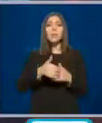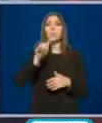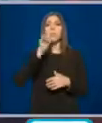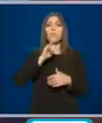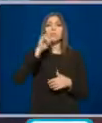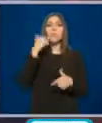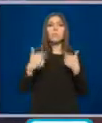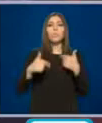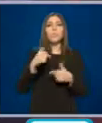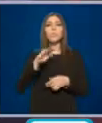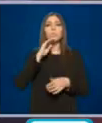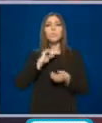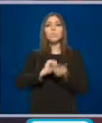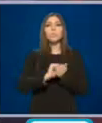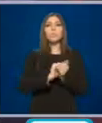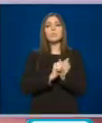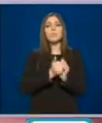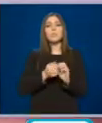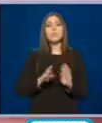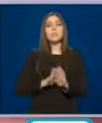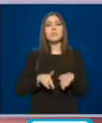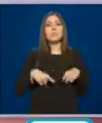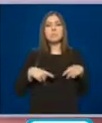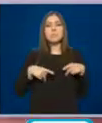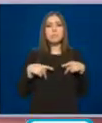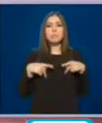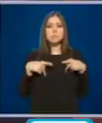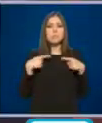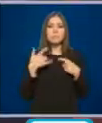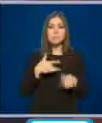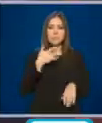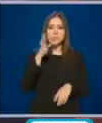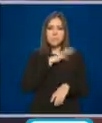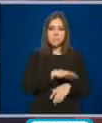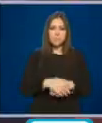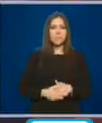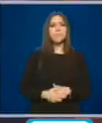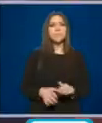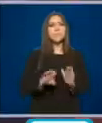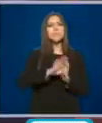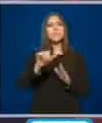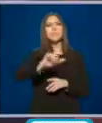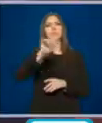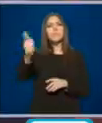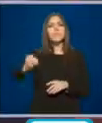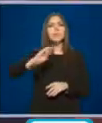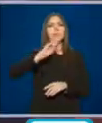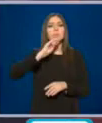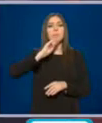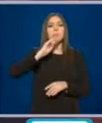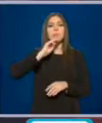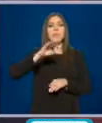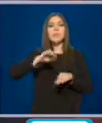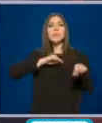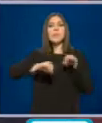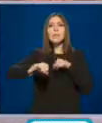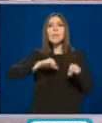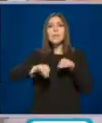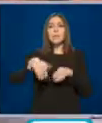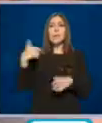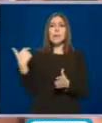Porque, bueno, nos decías que la succión, entonces digo, La las succión mamás es que básica. trabajan, por ejemplo, Las mamás que ¿que trabajan... se saquen la